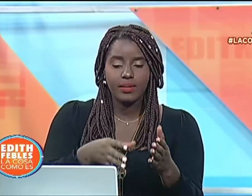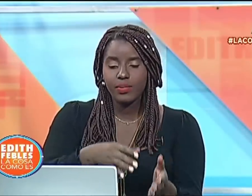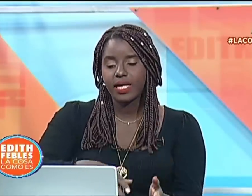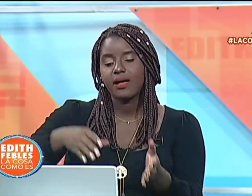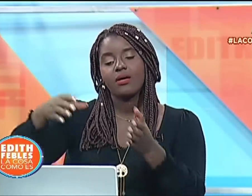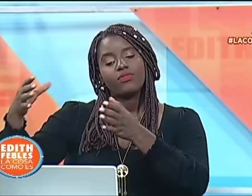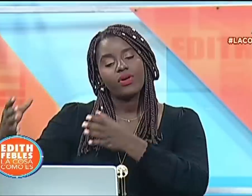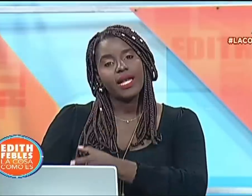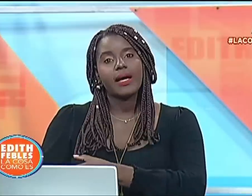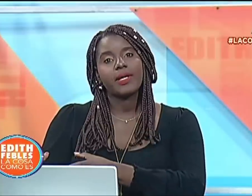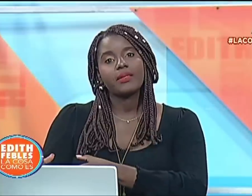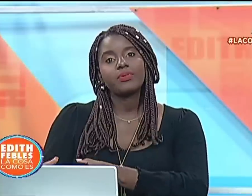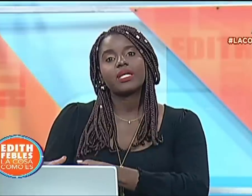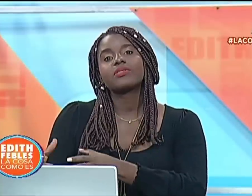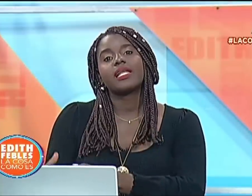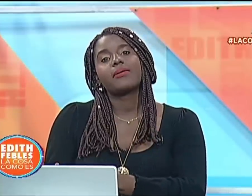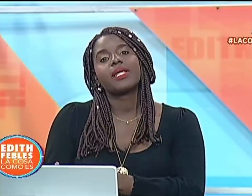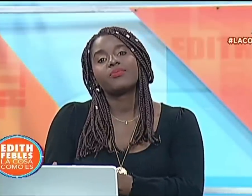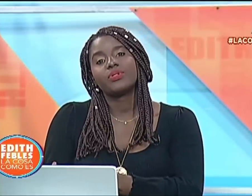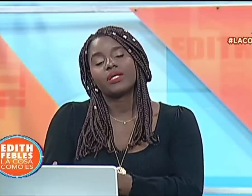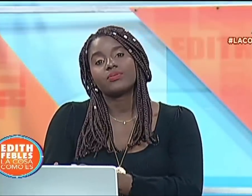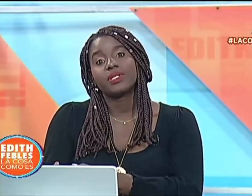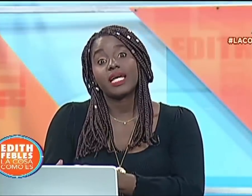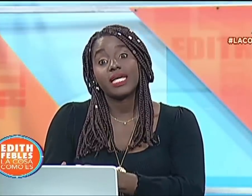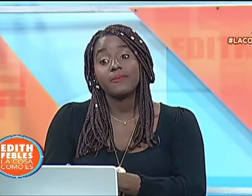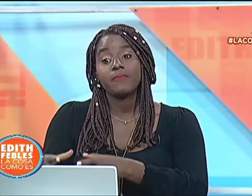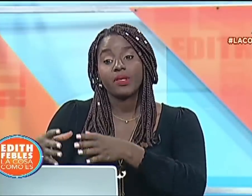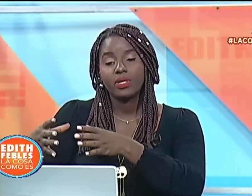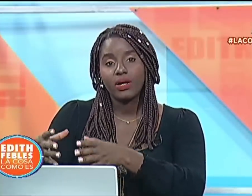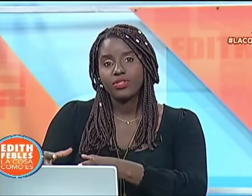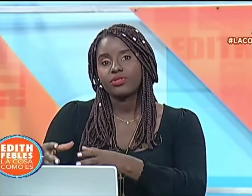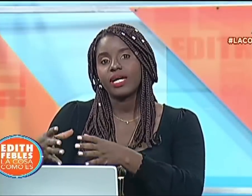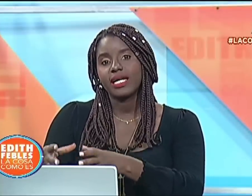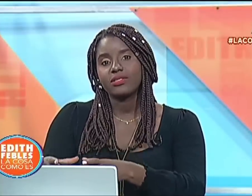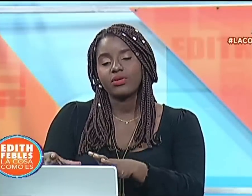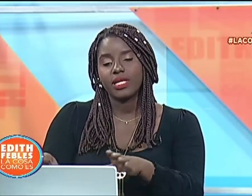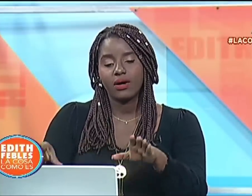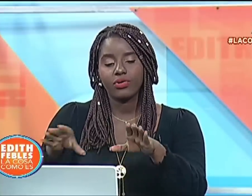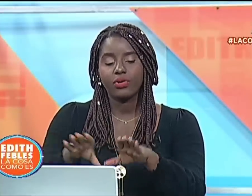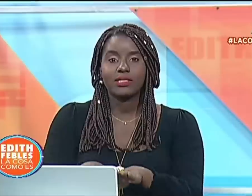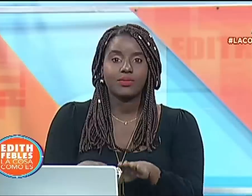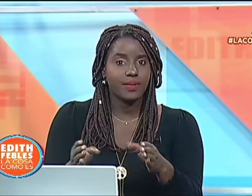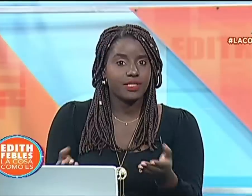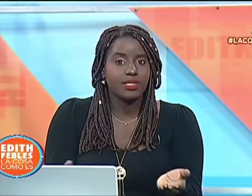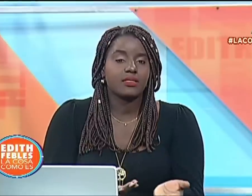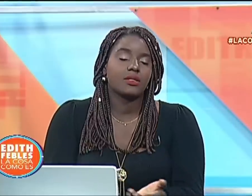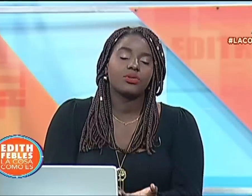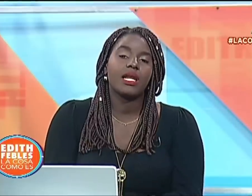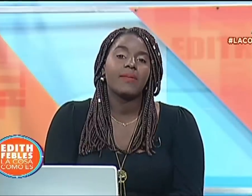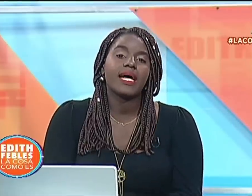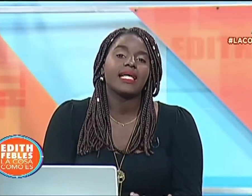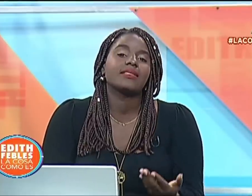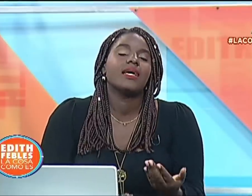la República, fue a la Cámara de Diputados, y en la Cámara de Diputados, pues ahí una comisión analizó y acogió las observaciones que hicieron